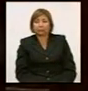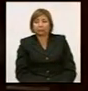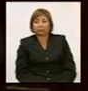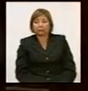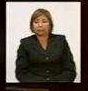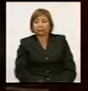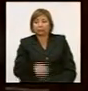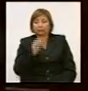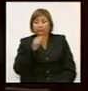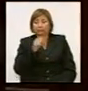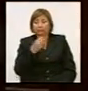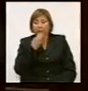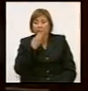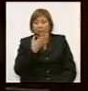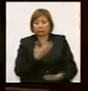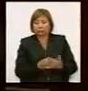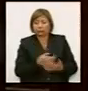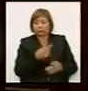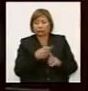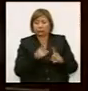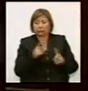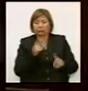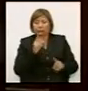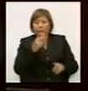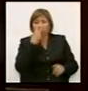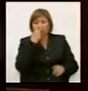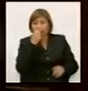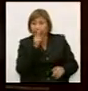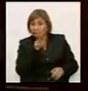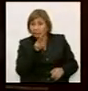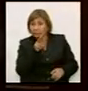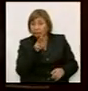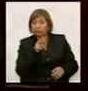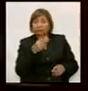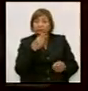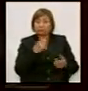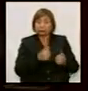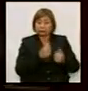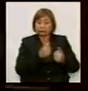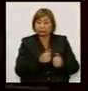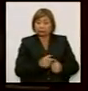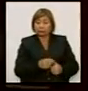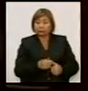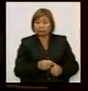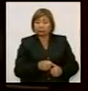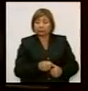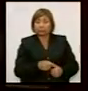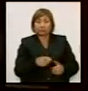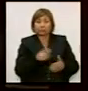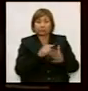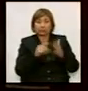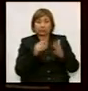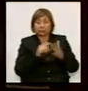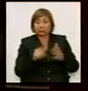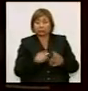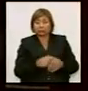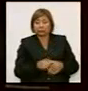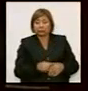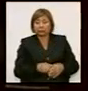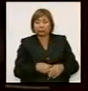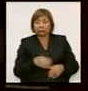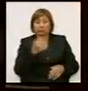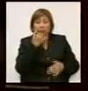sí, muy bien, pero fíjate, y enseguida correr como 10 defectos a los